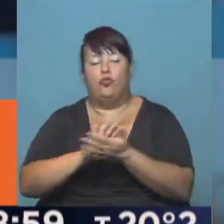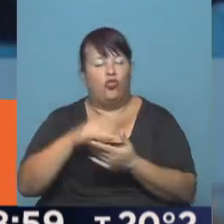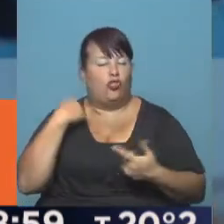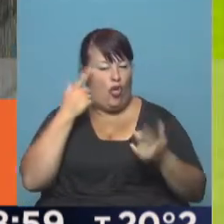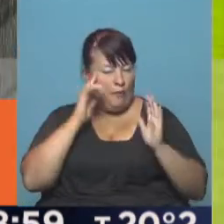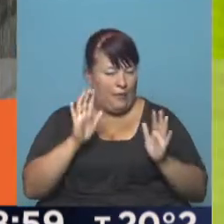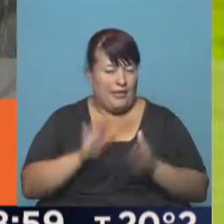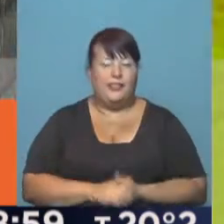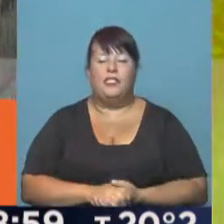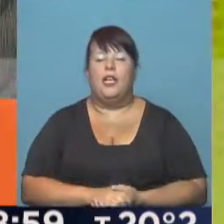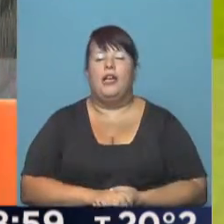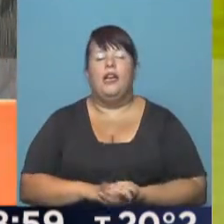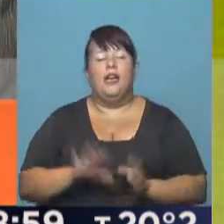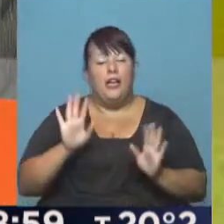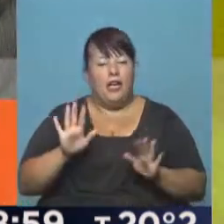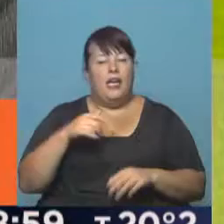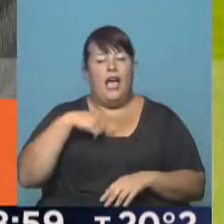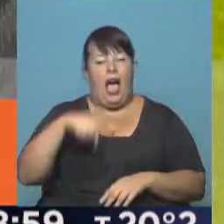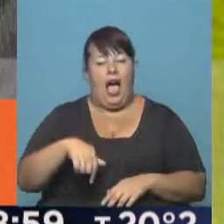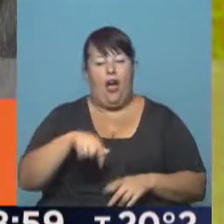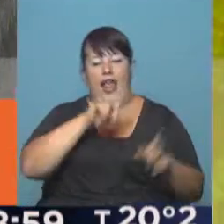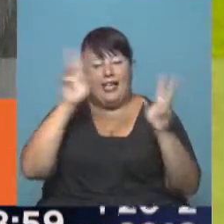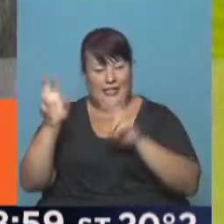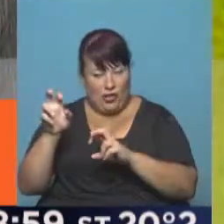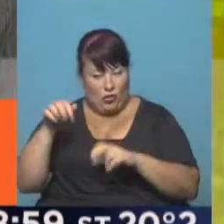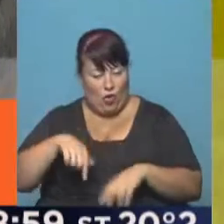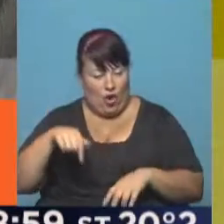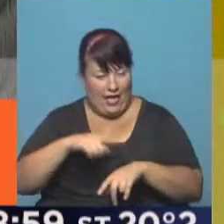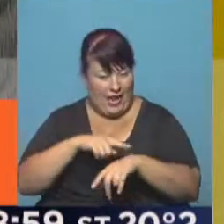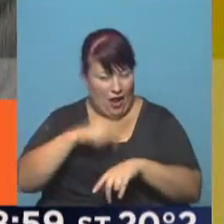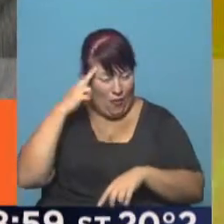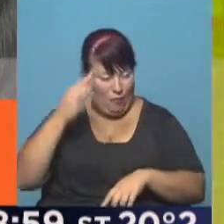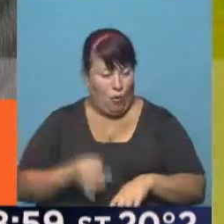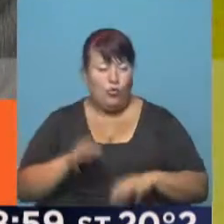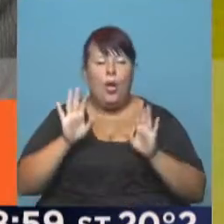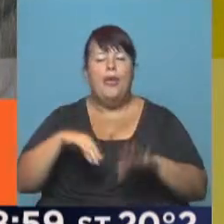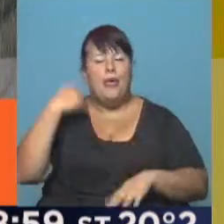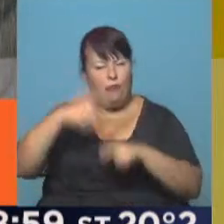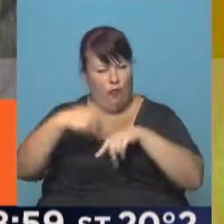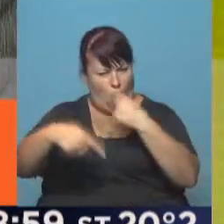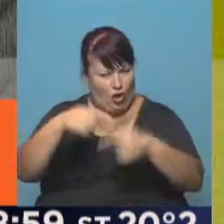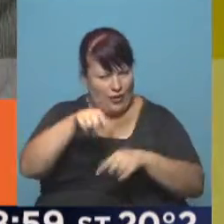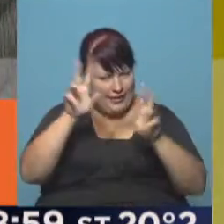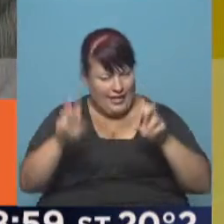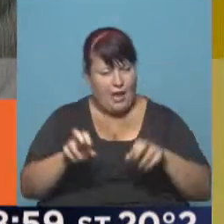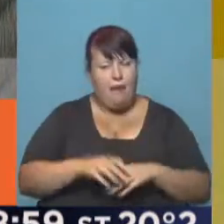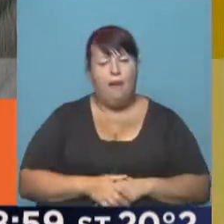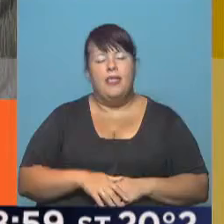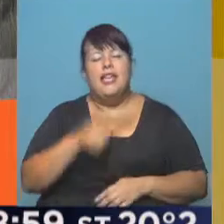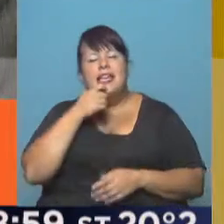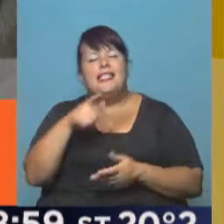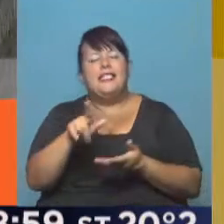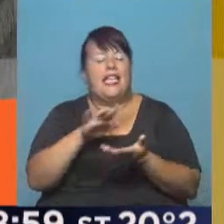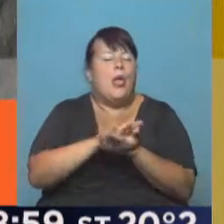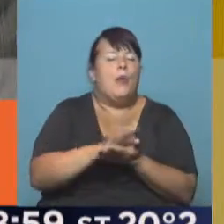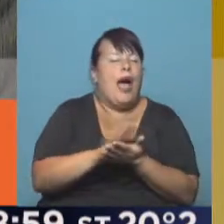esperamos. Daniel, vamos a irnos a los títulos de la hora, pero después vamos a seguir hablando de este tema. Y si la base, una